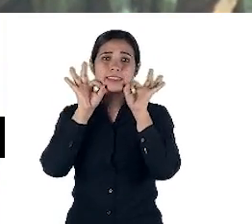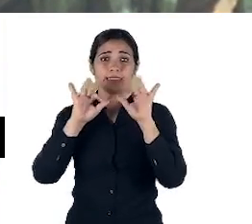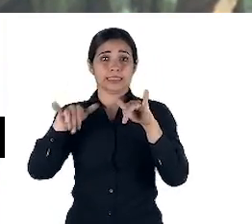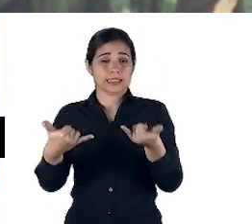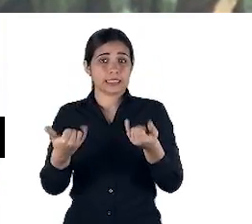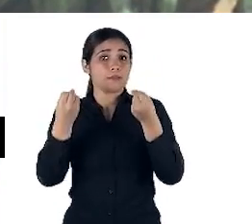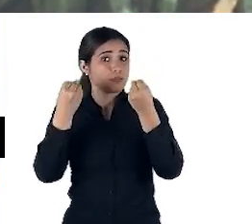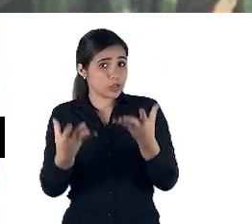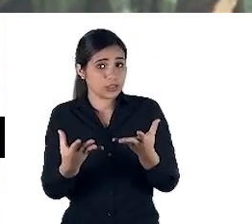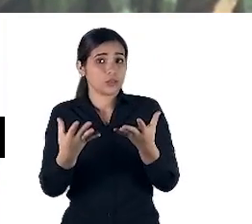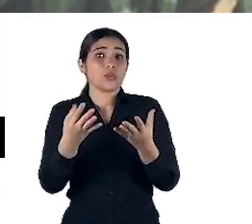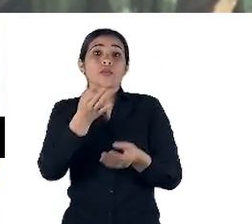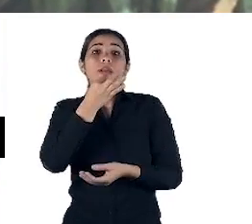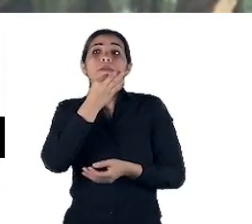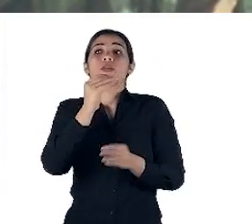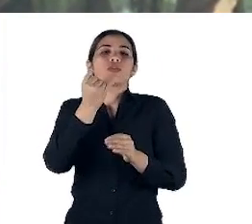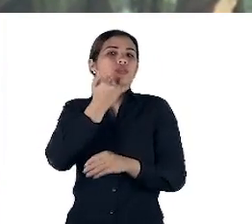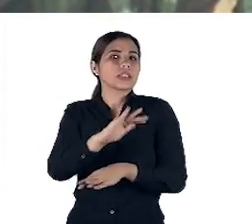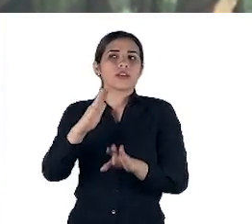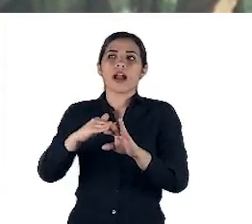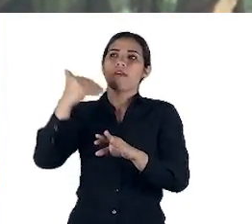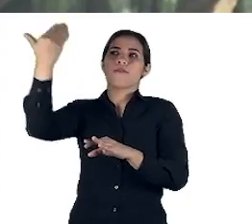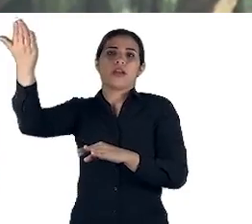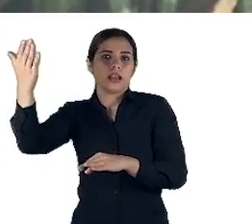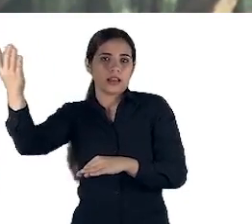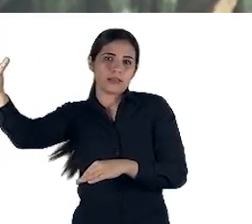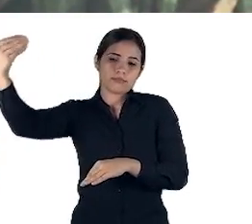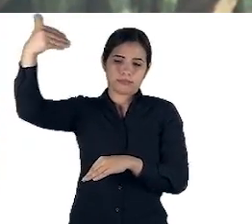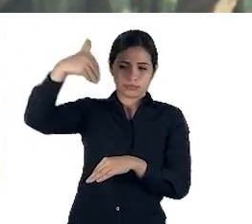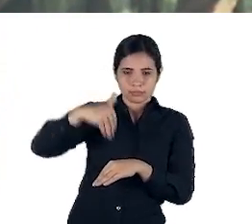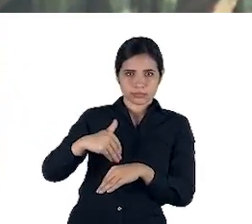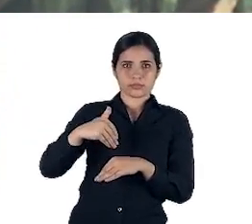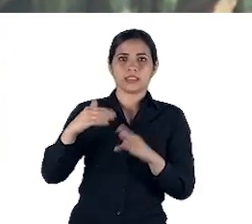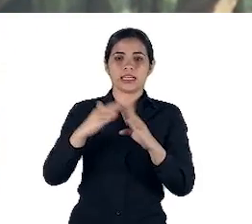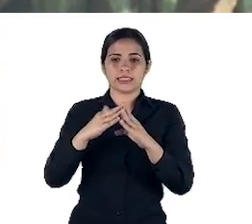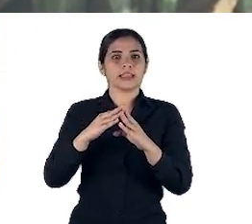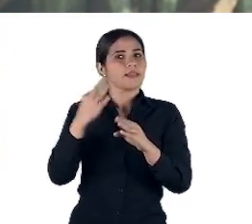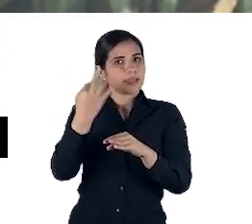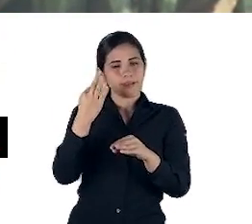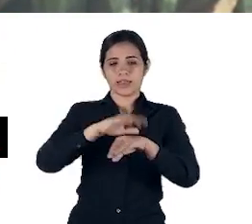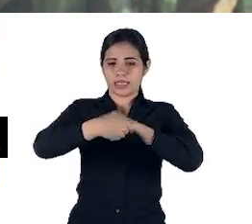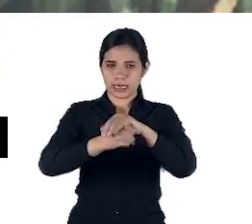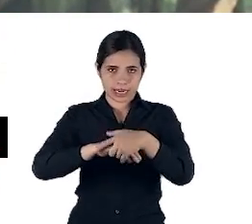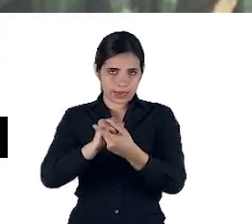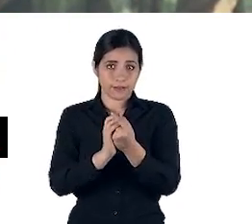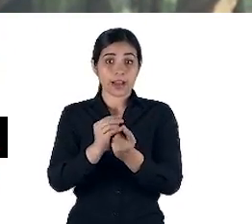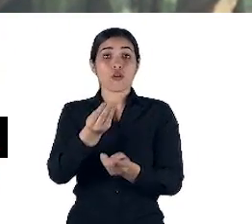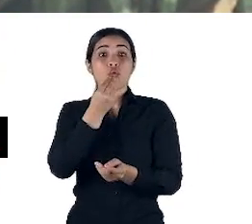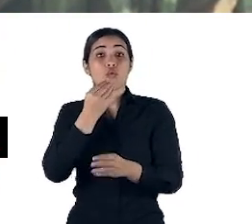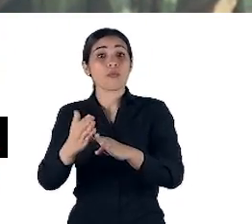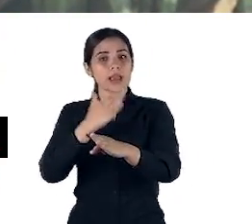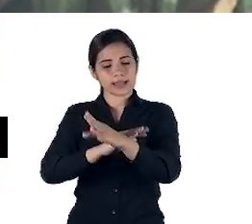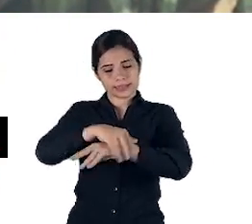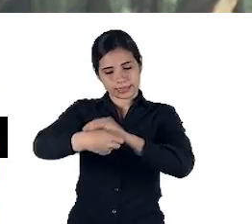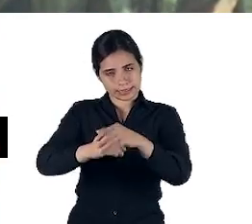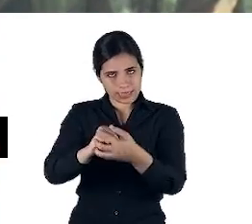niño que viene de afuera con la mano sucia, enseñémosle a lavarse. Un niño que va a comer, a lavarse las manos. Un niño que sale del baño, vamos a